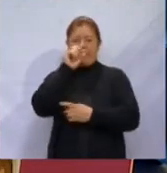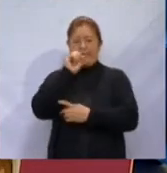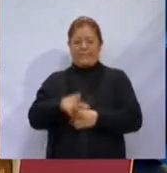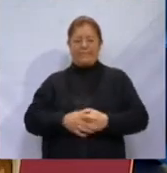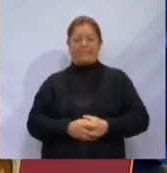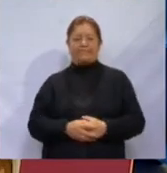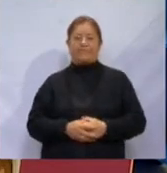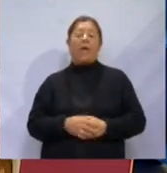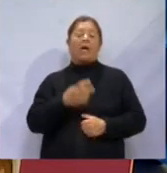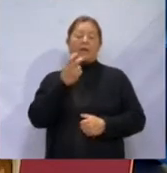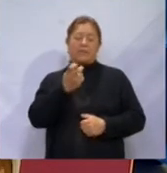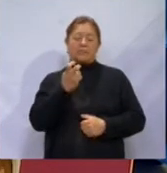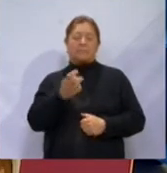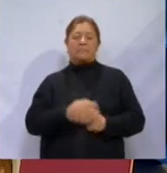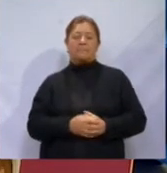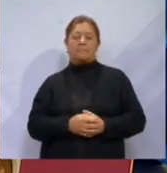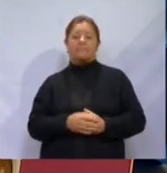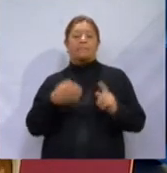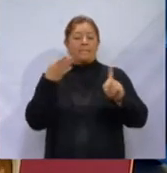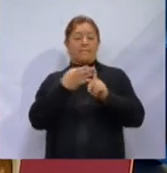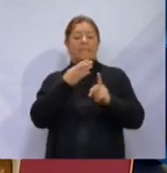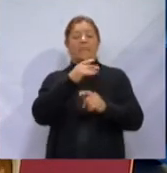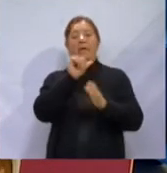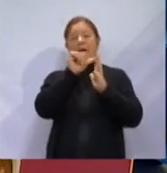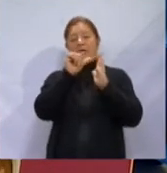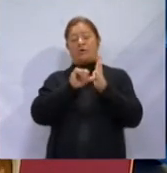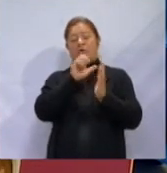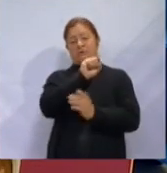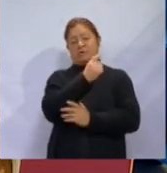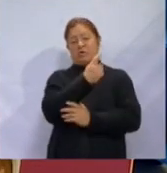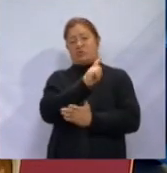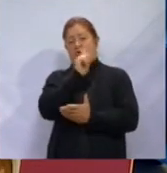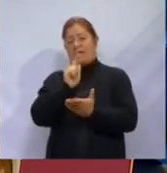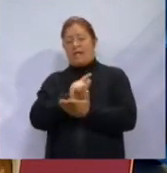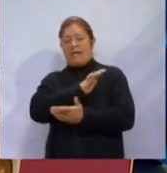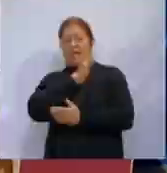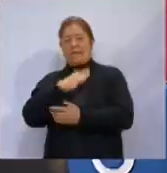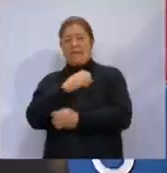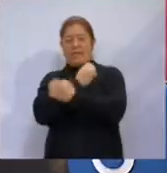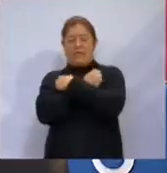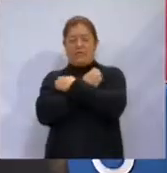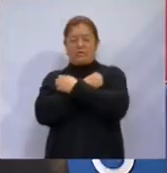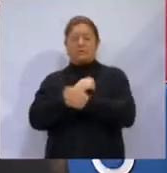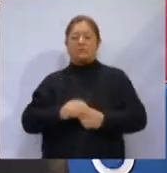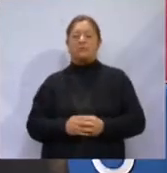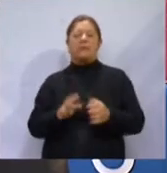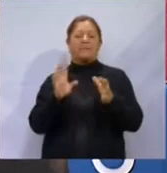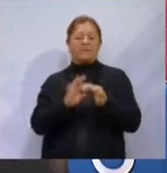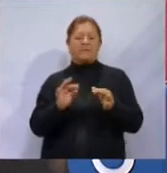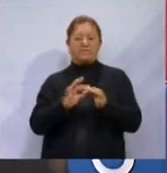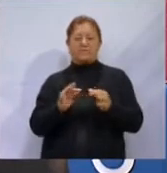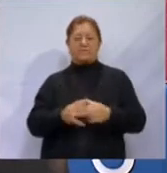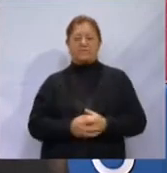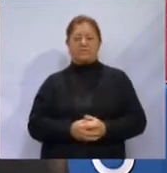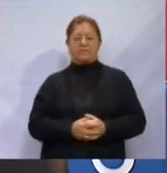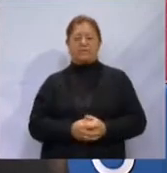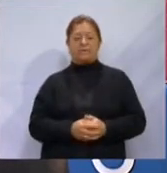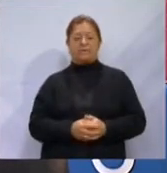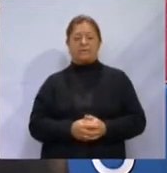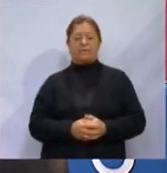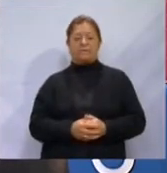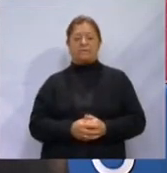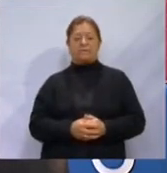y precisamente el artículo 61 de la Ley General de Educación nos habla y nos dice de